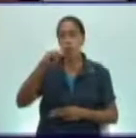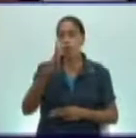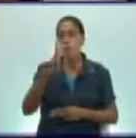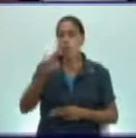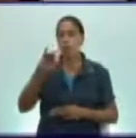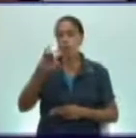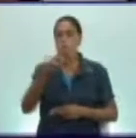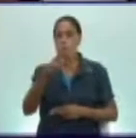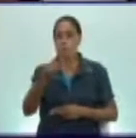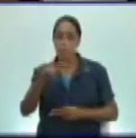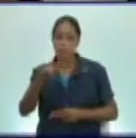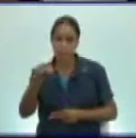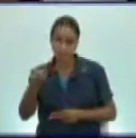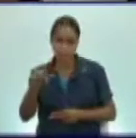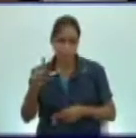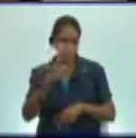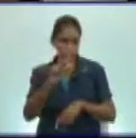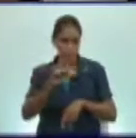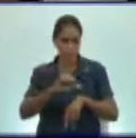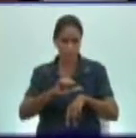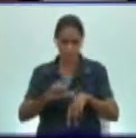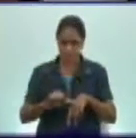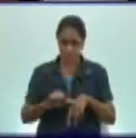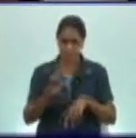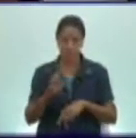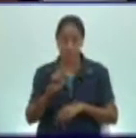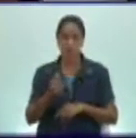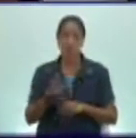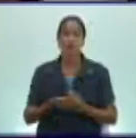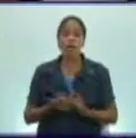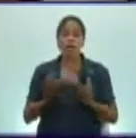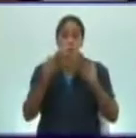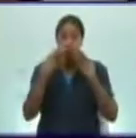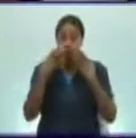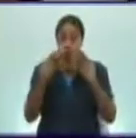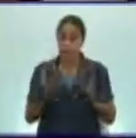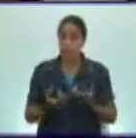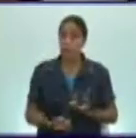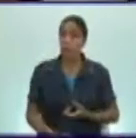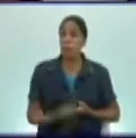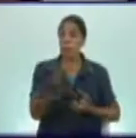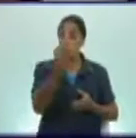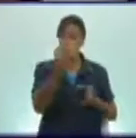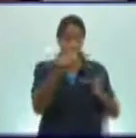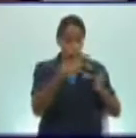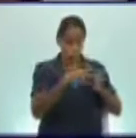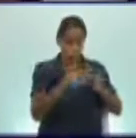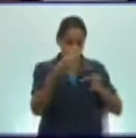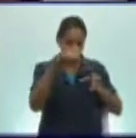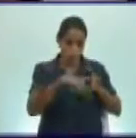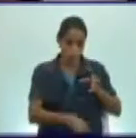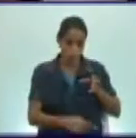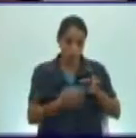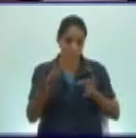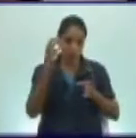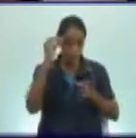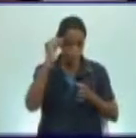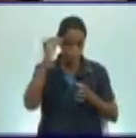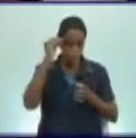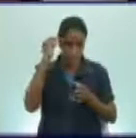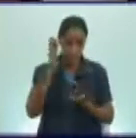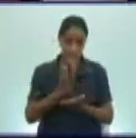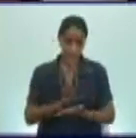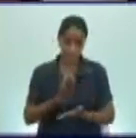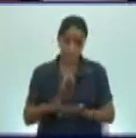también muy importante, que forma parte del primer grupo que vamos a estudiar en el día de hoy. Es decir, el primer grupo